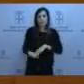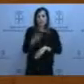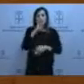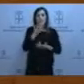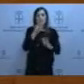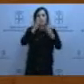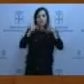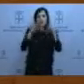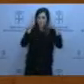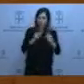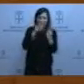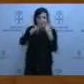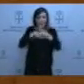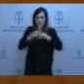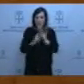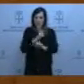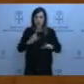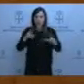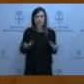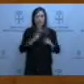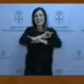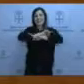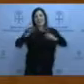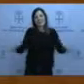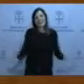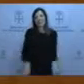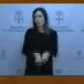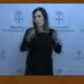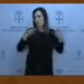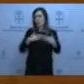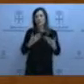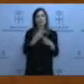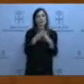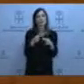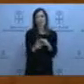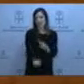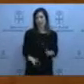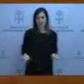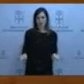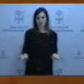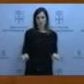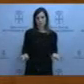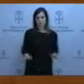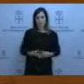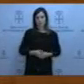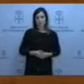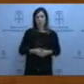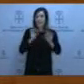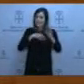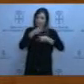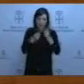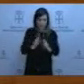voluntad política que se ponga y mucha concentración ante el hágase. Así no se hace.